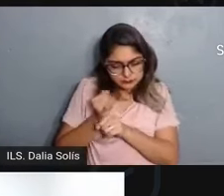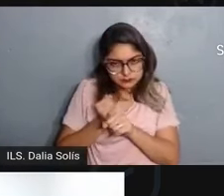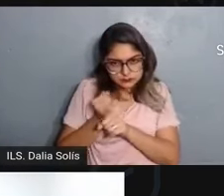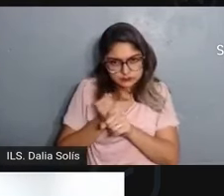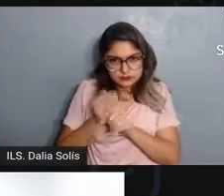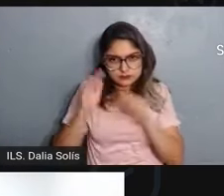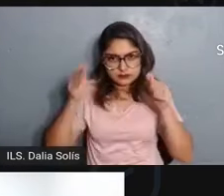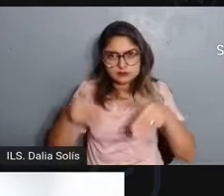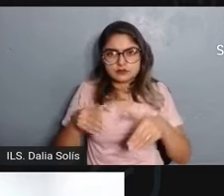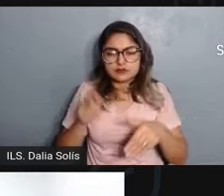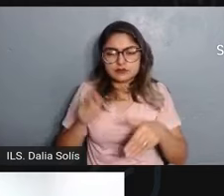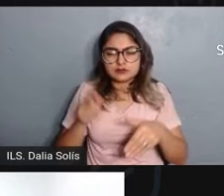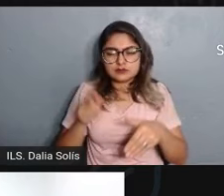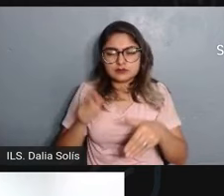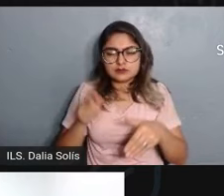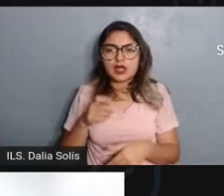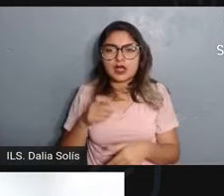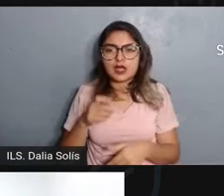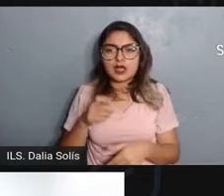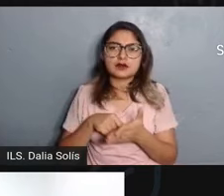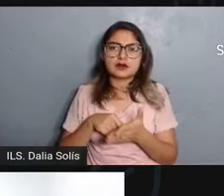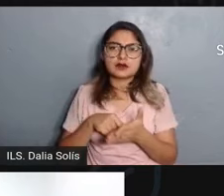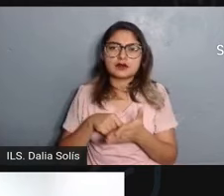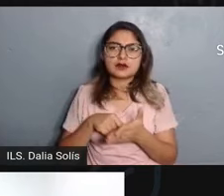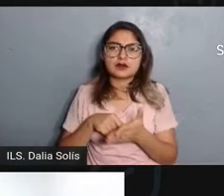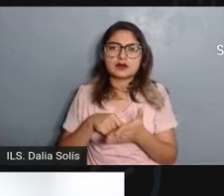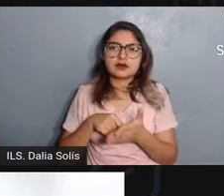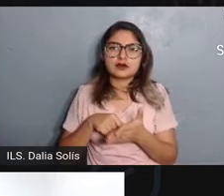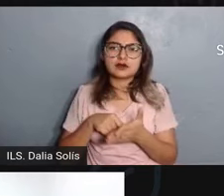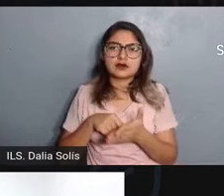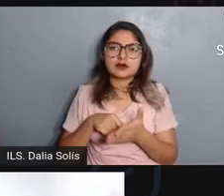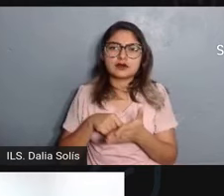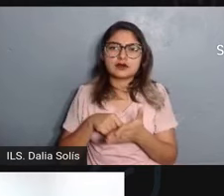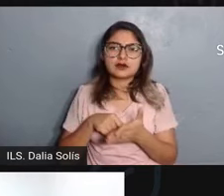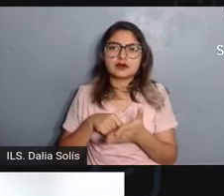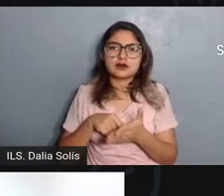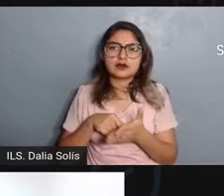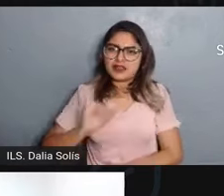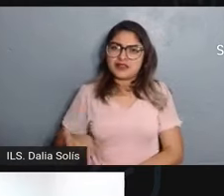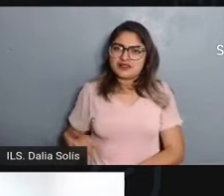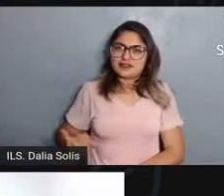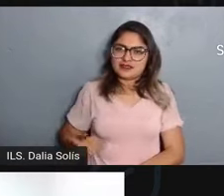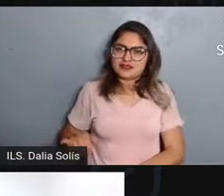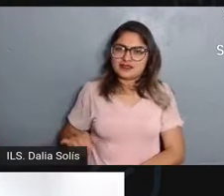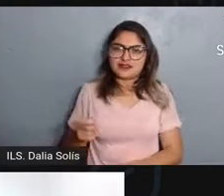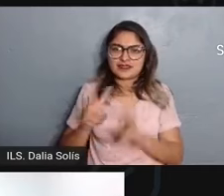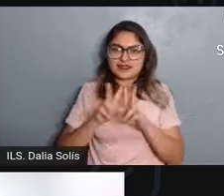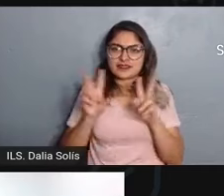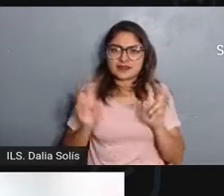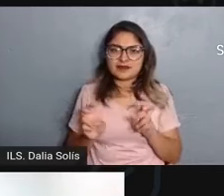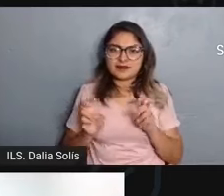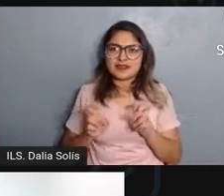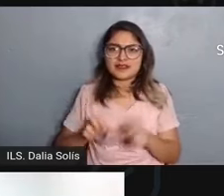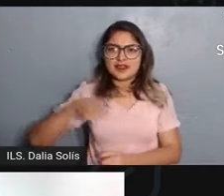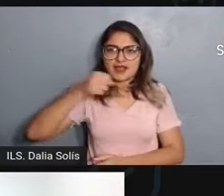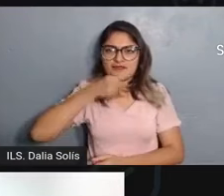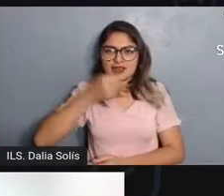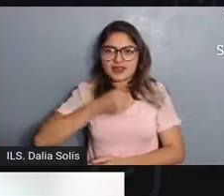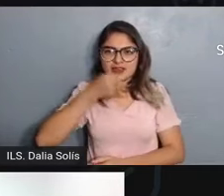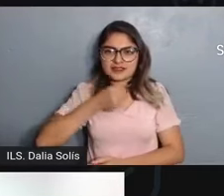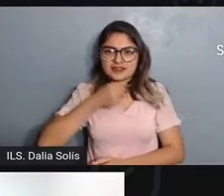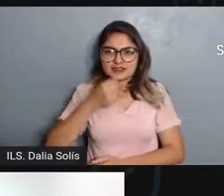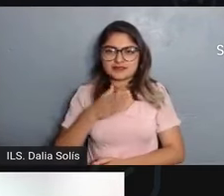por ejemplo, en donde tocaban el tema de la vejez, ¿no? Bueno, desde antes, griegos, romanos, pero cada visión ha